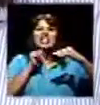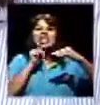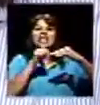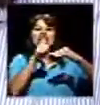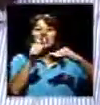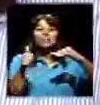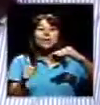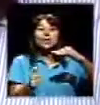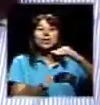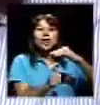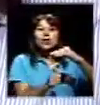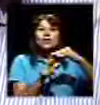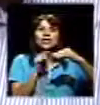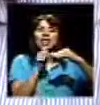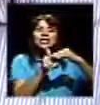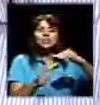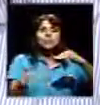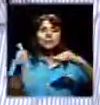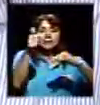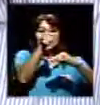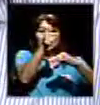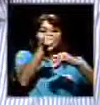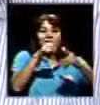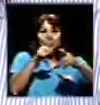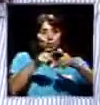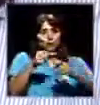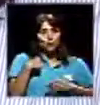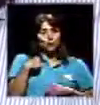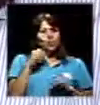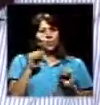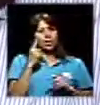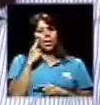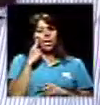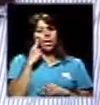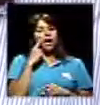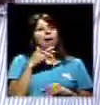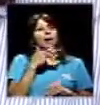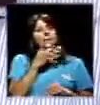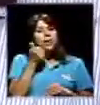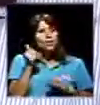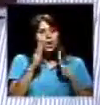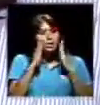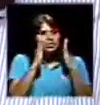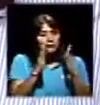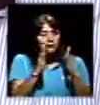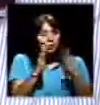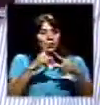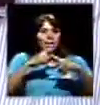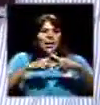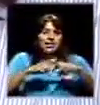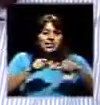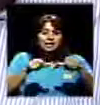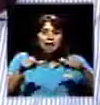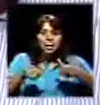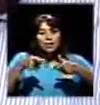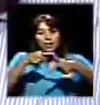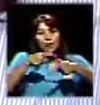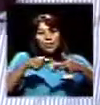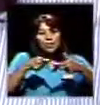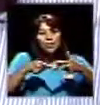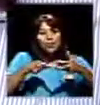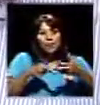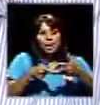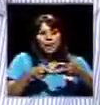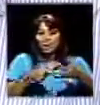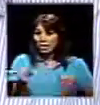un criterio para decir, mira, vamos a ponerle más atención a estas áreas, y como en la casa, cuando hay que repartir entre